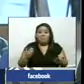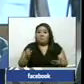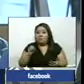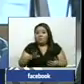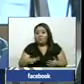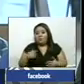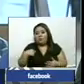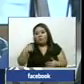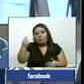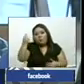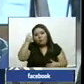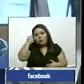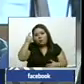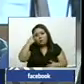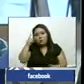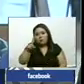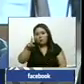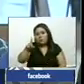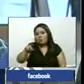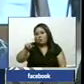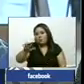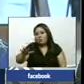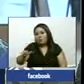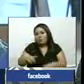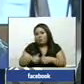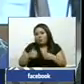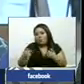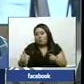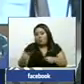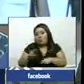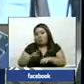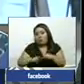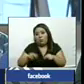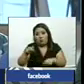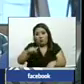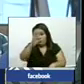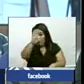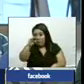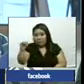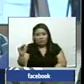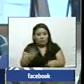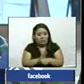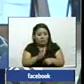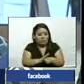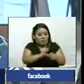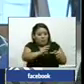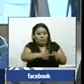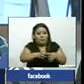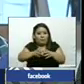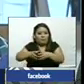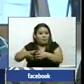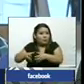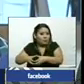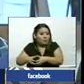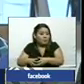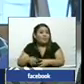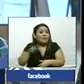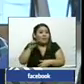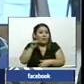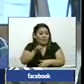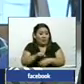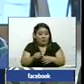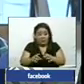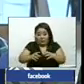uno cree que no bajan de 15 millones de dólares la pérdida a nivel nacional en todos los rubros. O sea, esto para